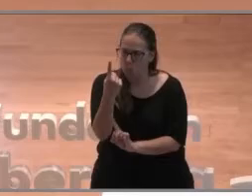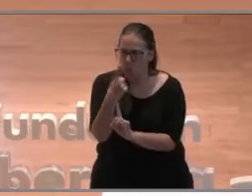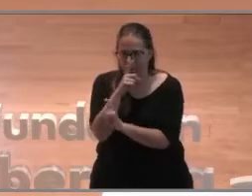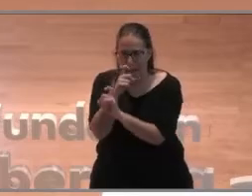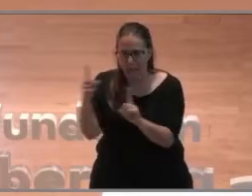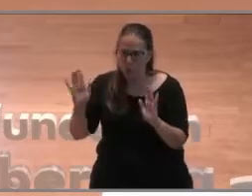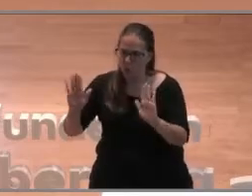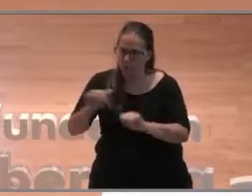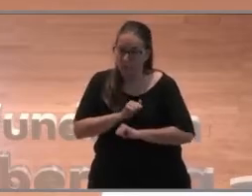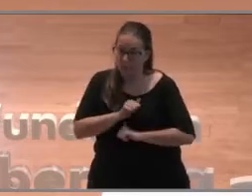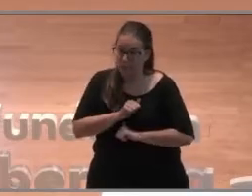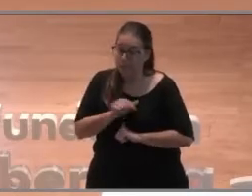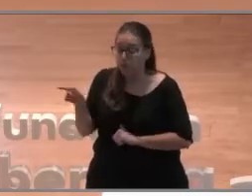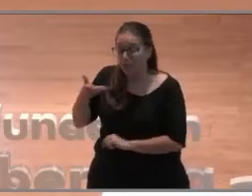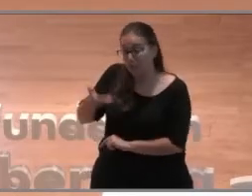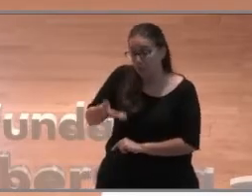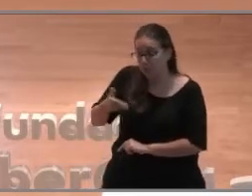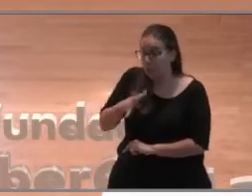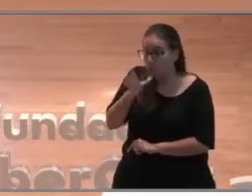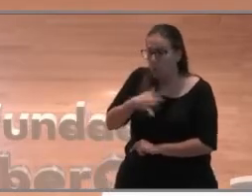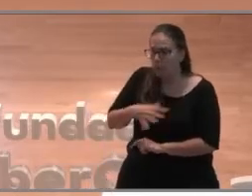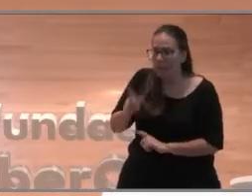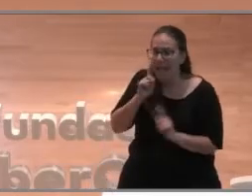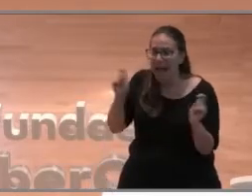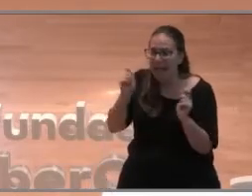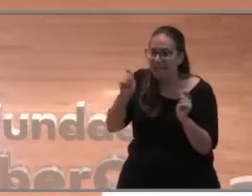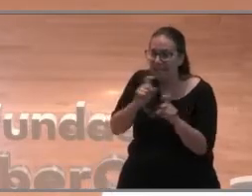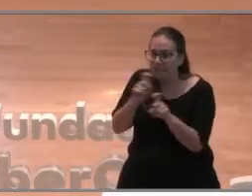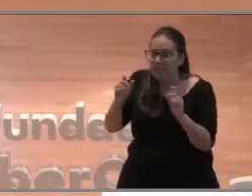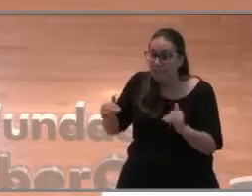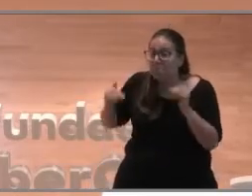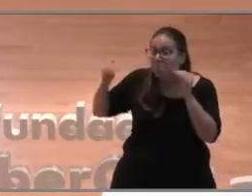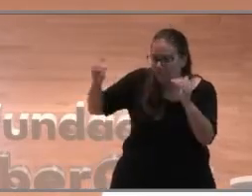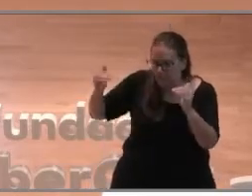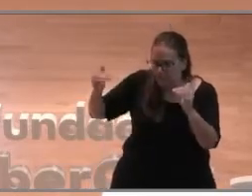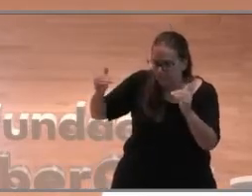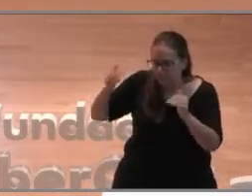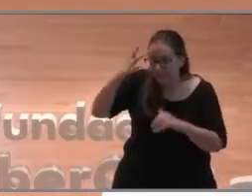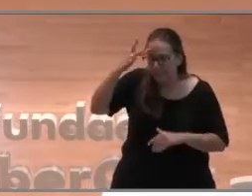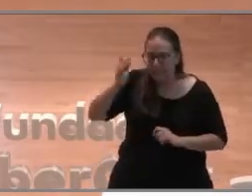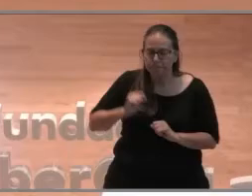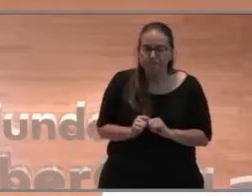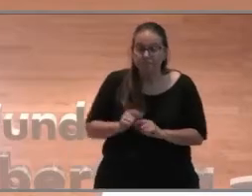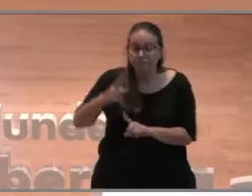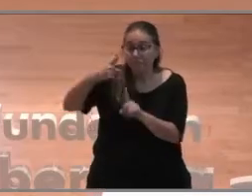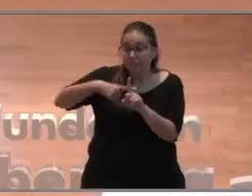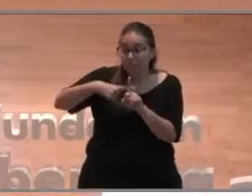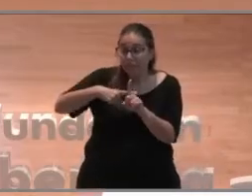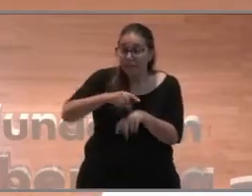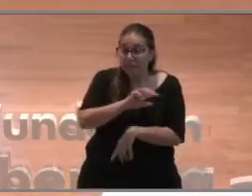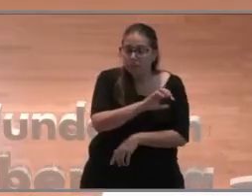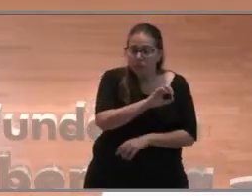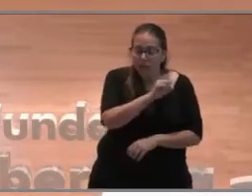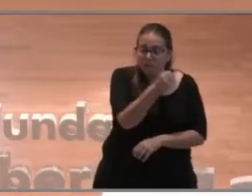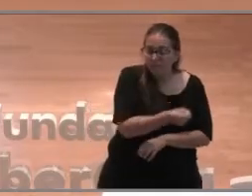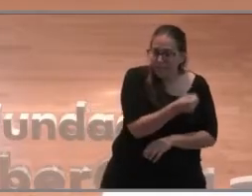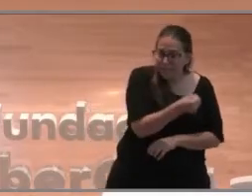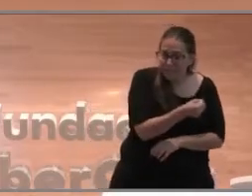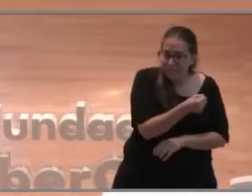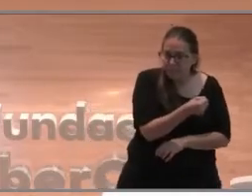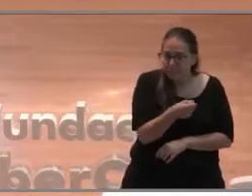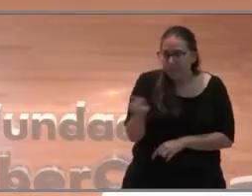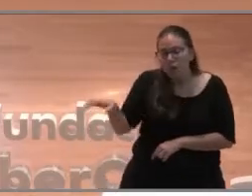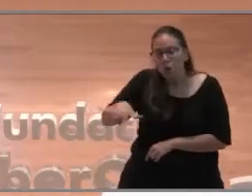demos más alertas de las que debemos. Imaginaos que la temperatura umbral de disparo de mortalidad en Benasque es menor que los